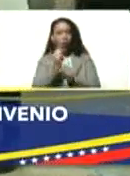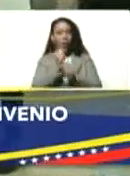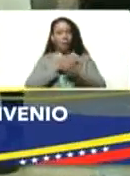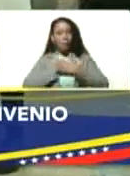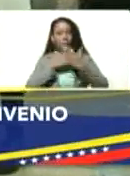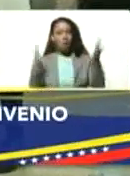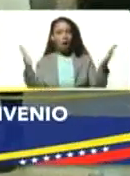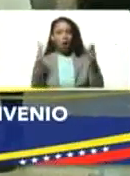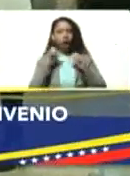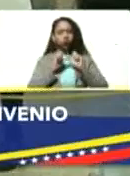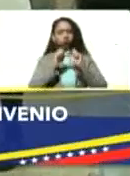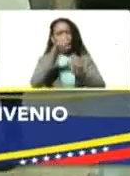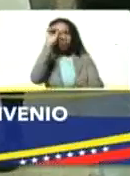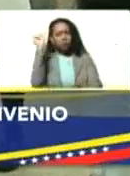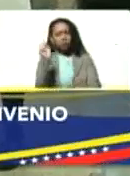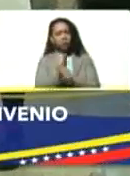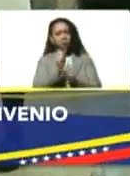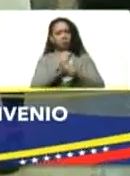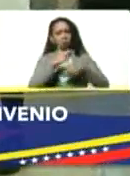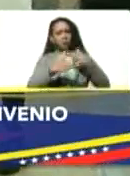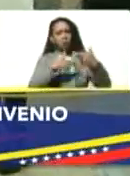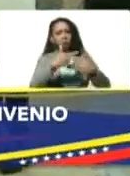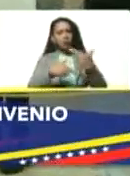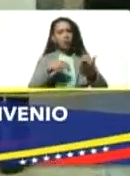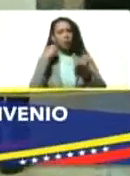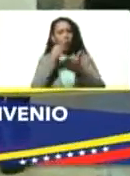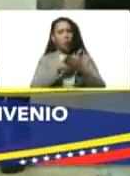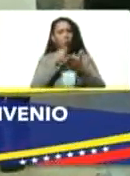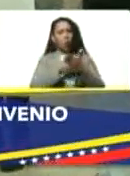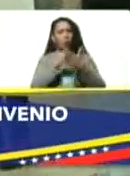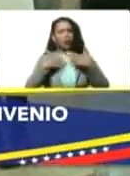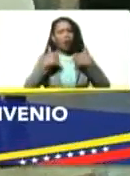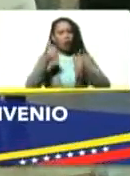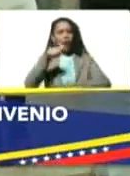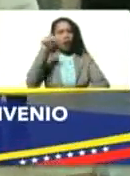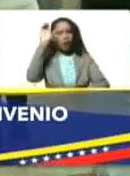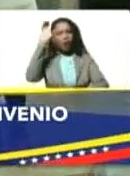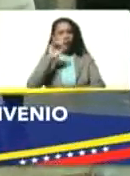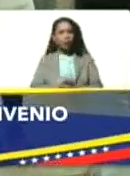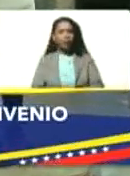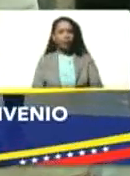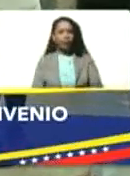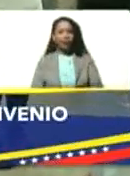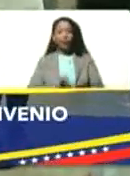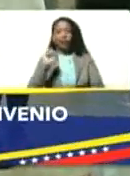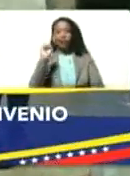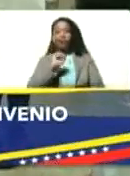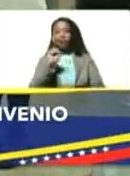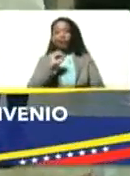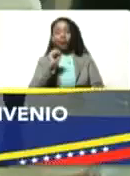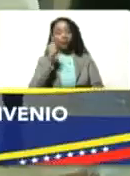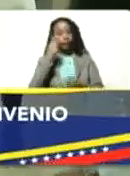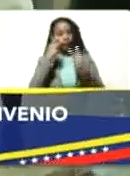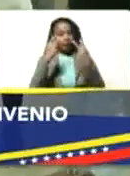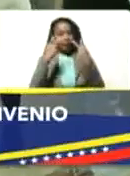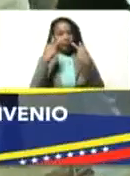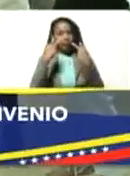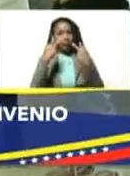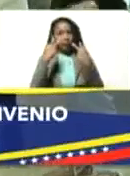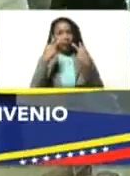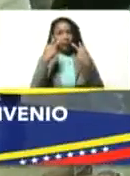dispuesto a seguir trabajando en revolución y a seguir luchando por la salud de nuestra patria. Correcto, aquí vamos, fíjense,